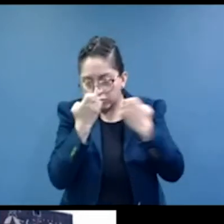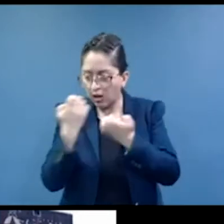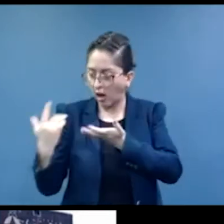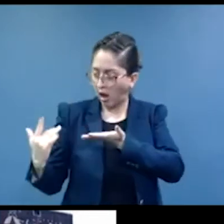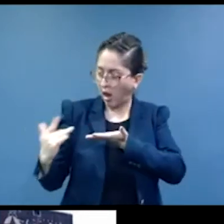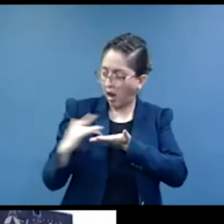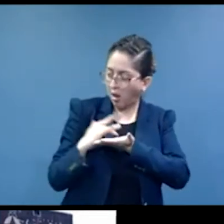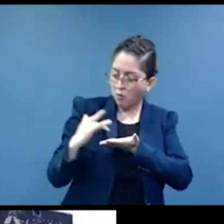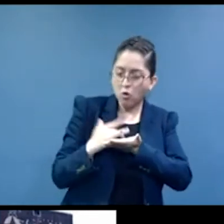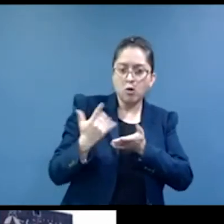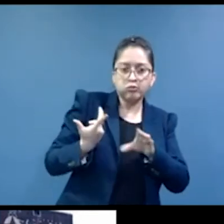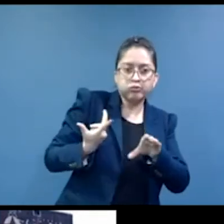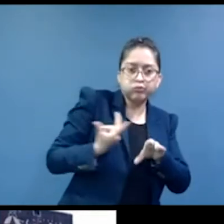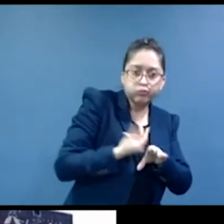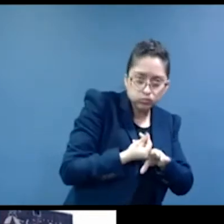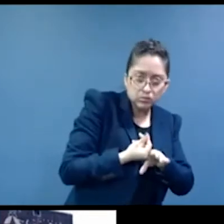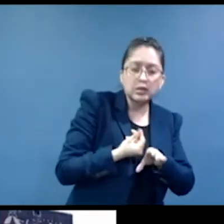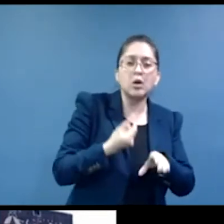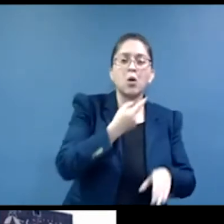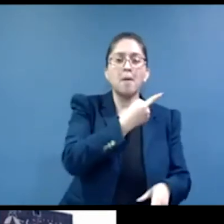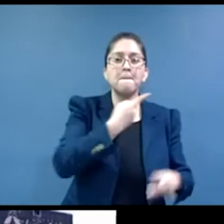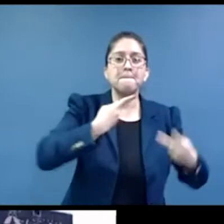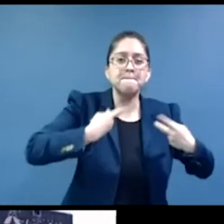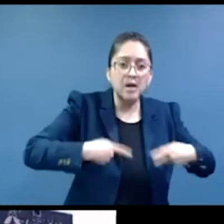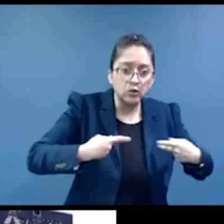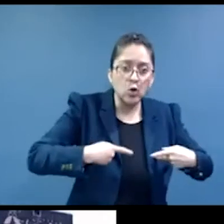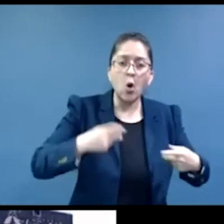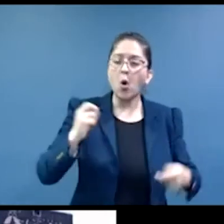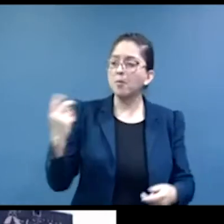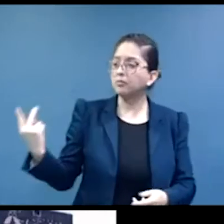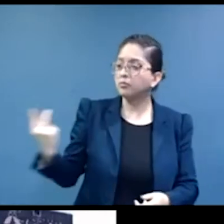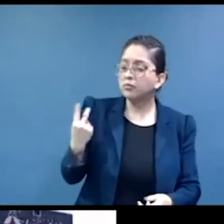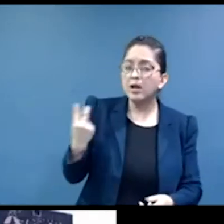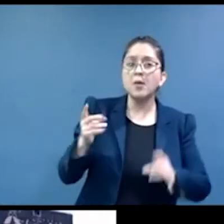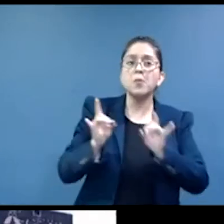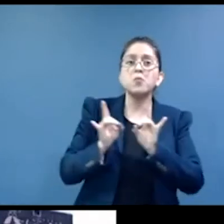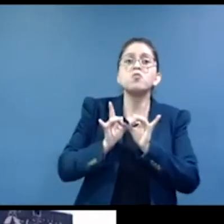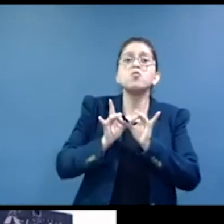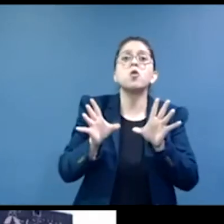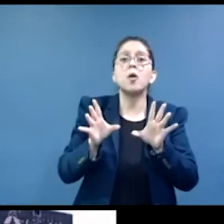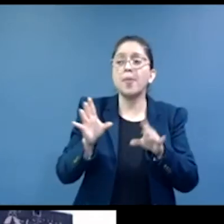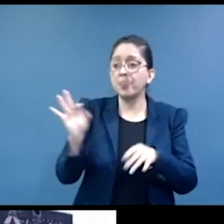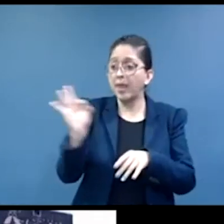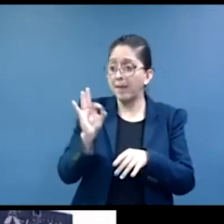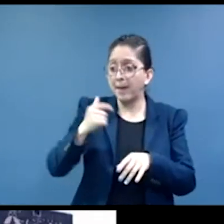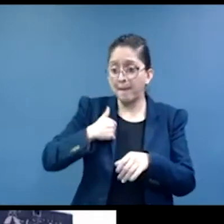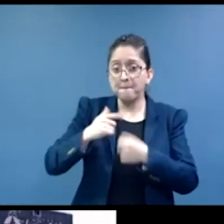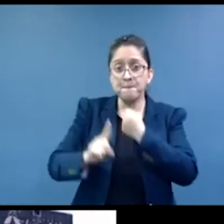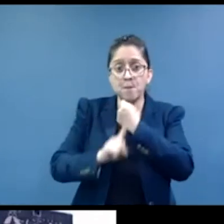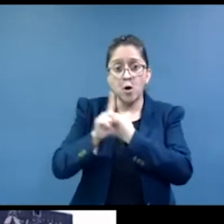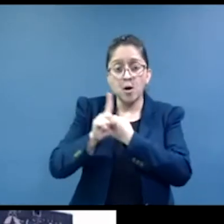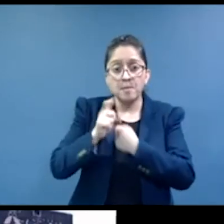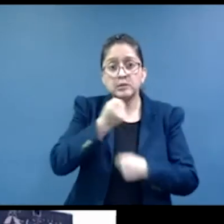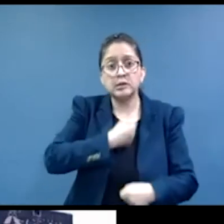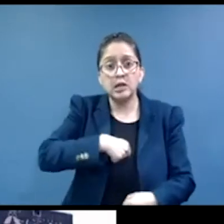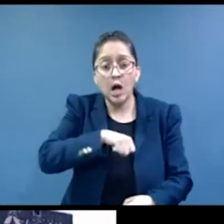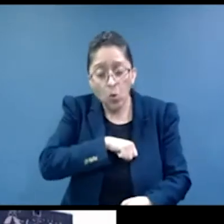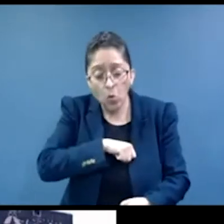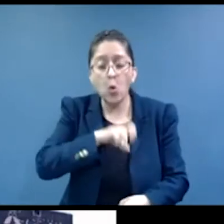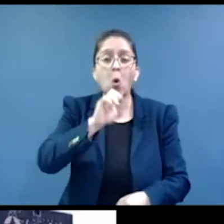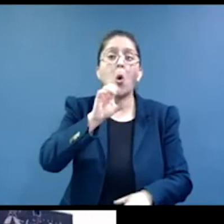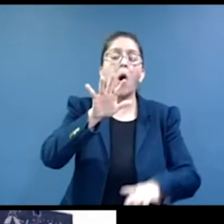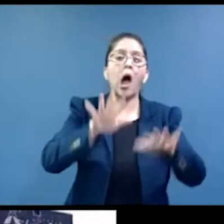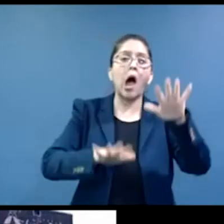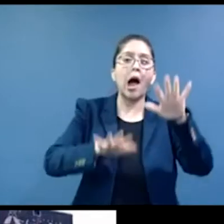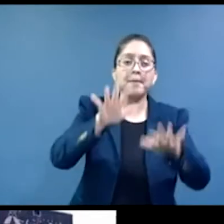para las personas o parejas con un problema de salud, sino también para quienes por diferentes razones no pueden lograr un embarazo sin asistencia, como son